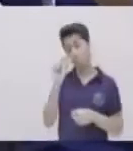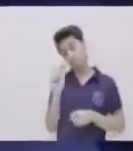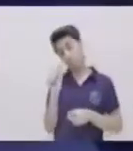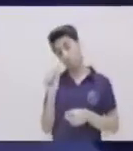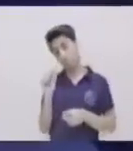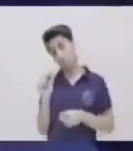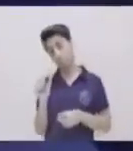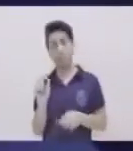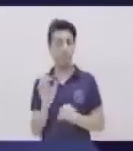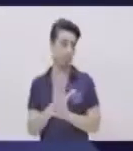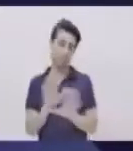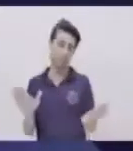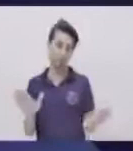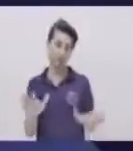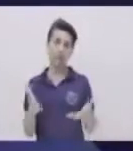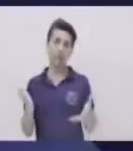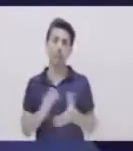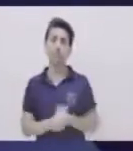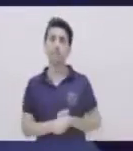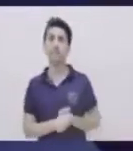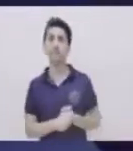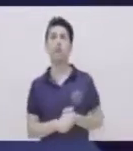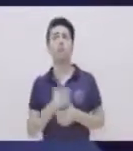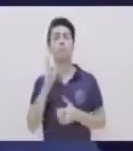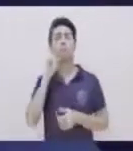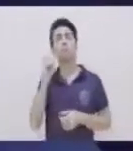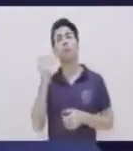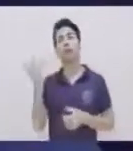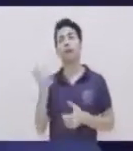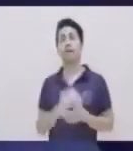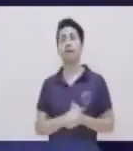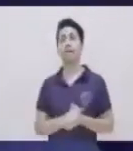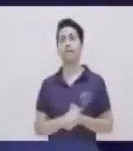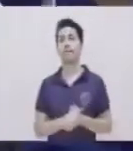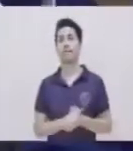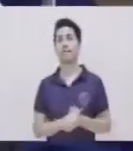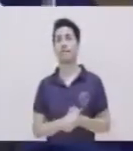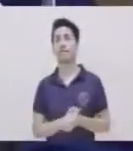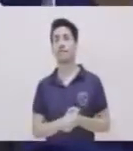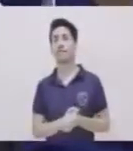¿Mucho? ¿Poco? ¿O nada? ¿Por qué?